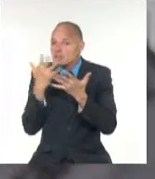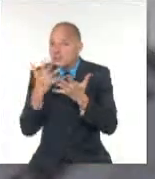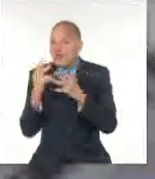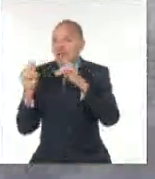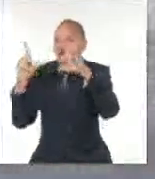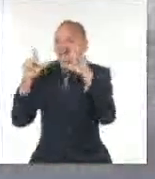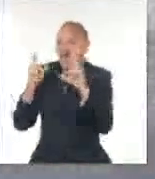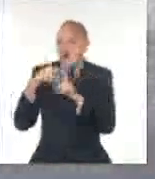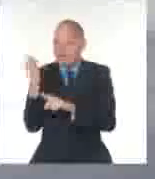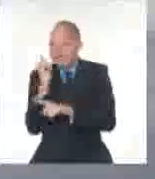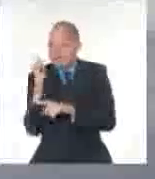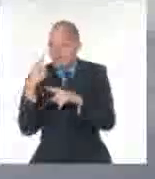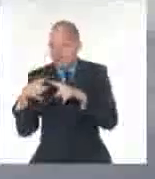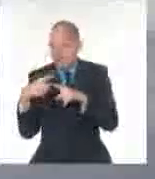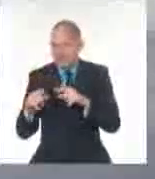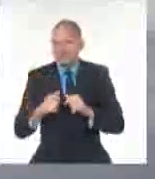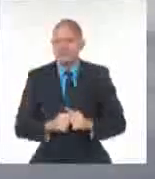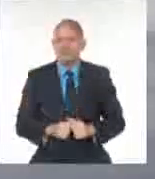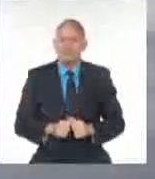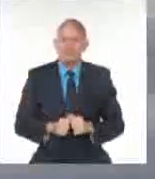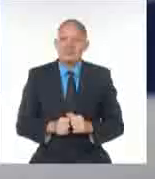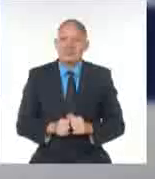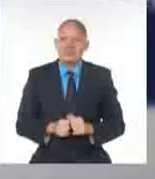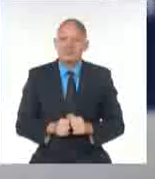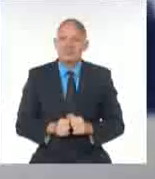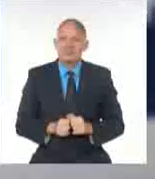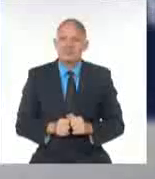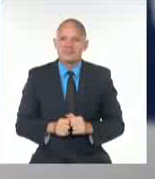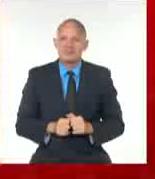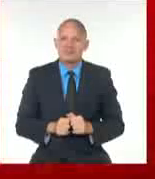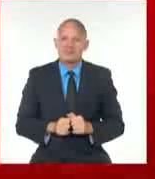más. Eres lo nuevo, abrazamos lo mismo. El arte nos une.